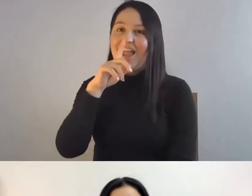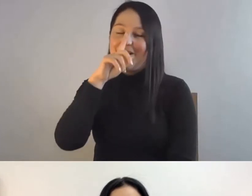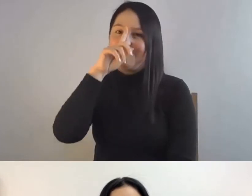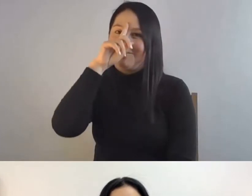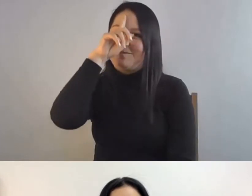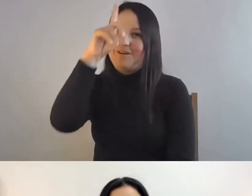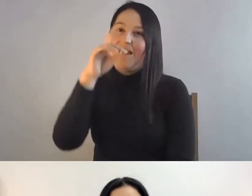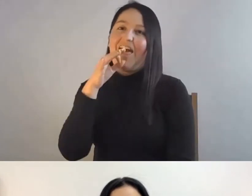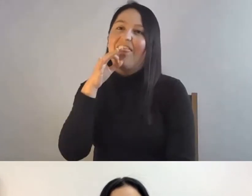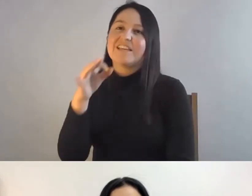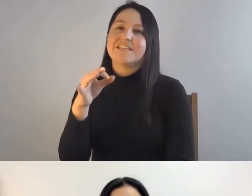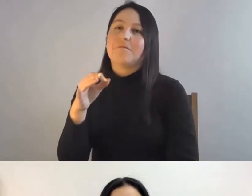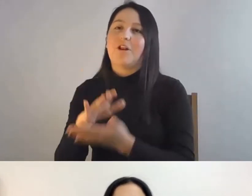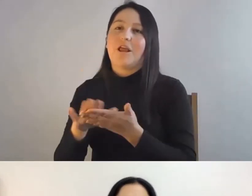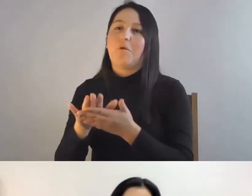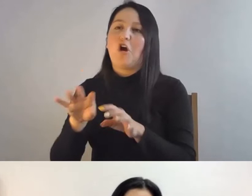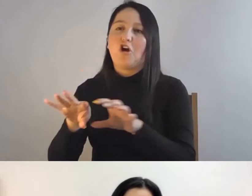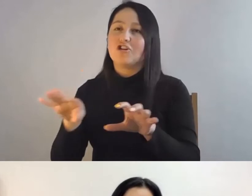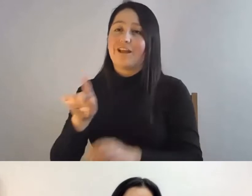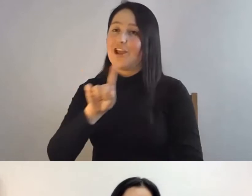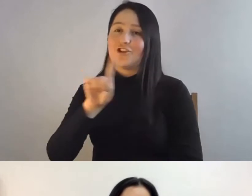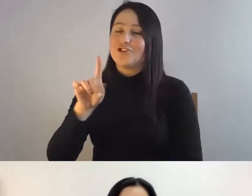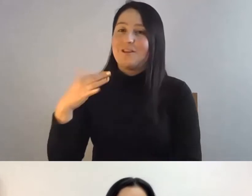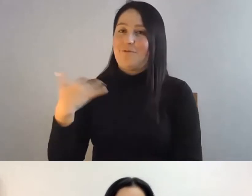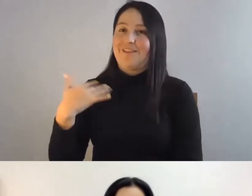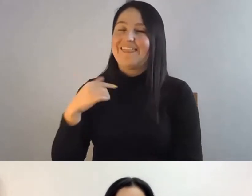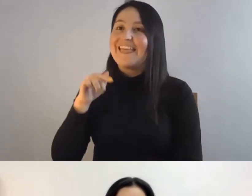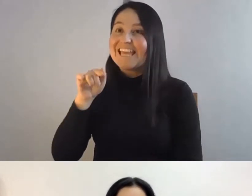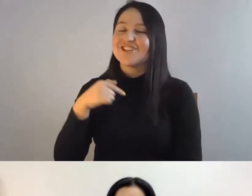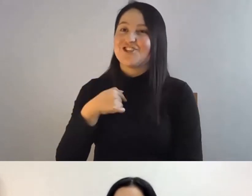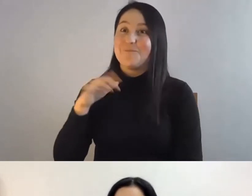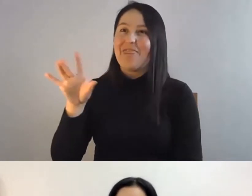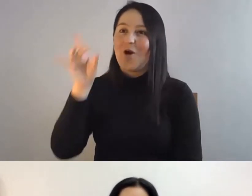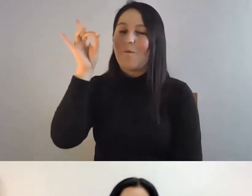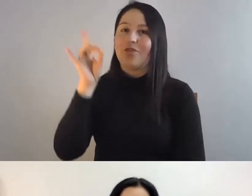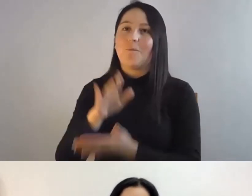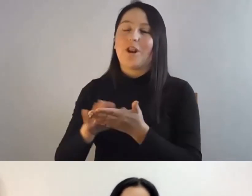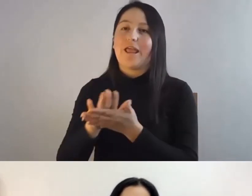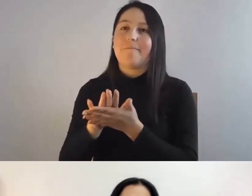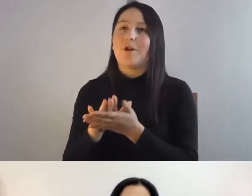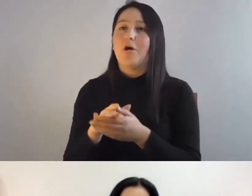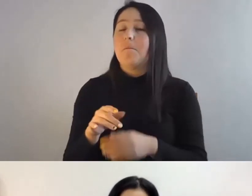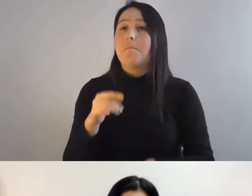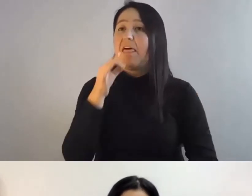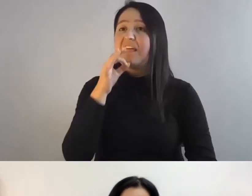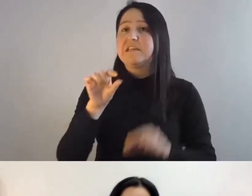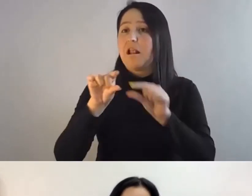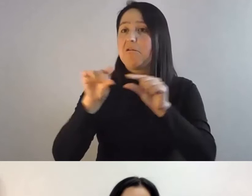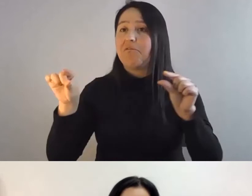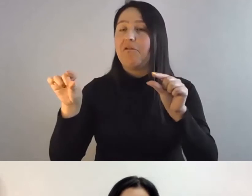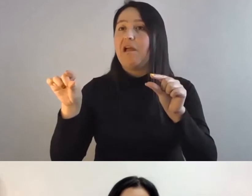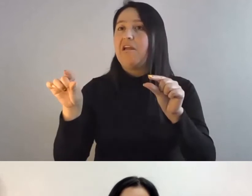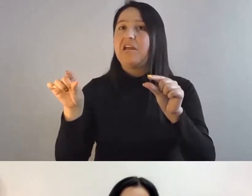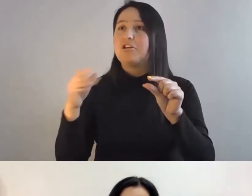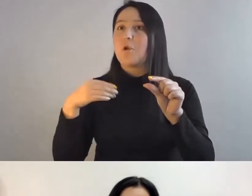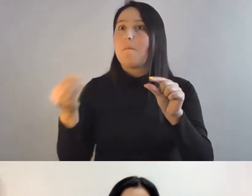relevantes dentro del mensaje. Yo eso me he dado cuenta. Decimos de repente mucho adorno o mucho chiste inútil y el